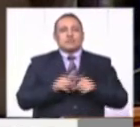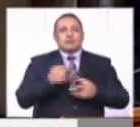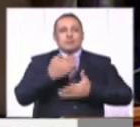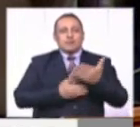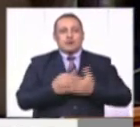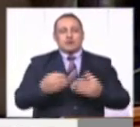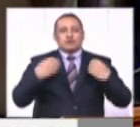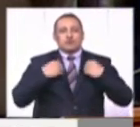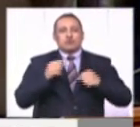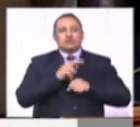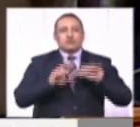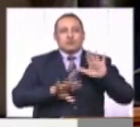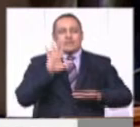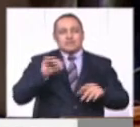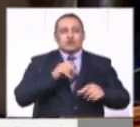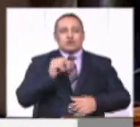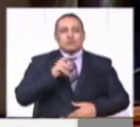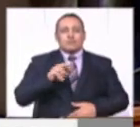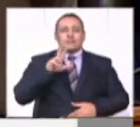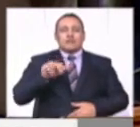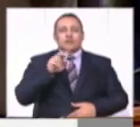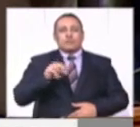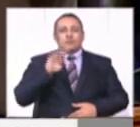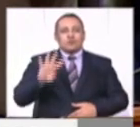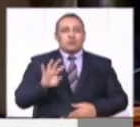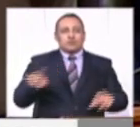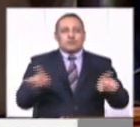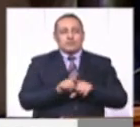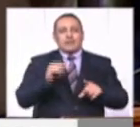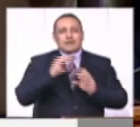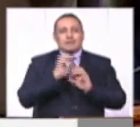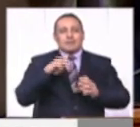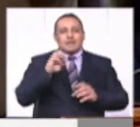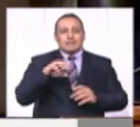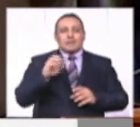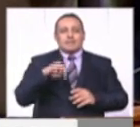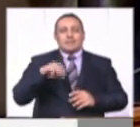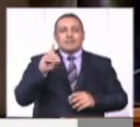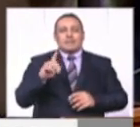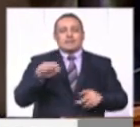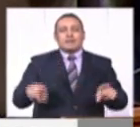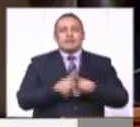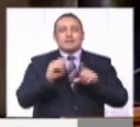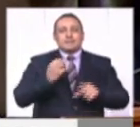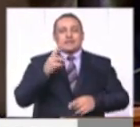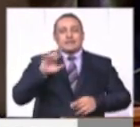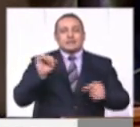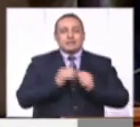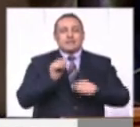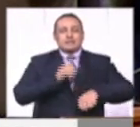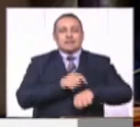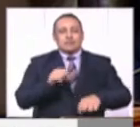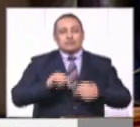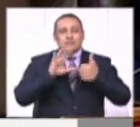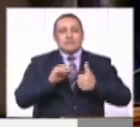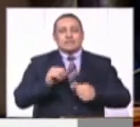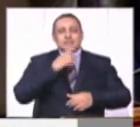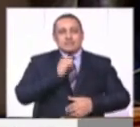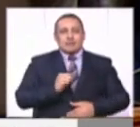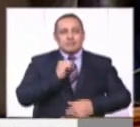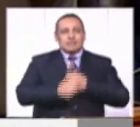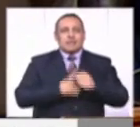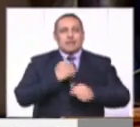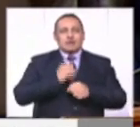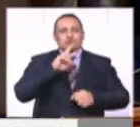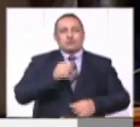oficio 215-22 g202 gu mlm d- CR de fecha 6 de diciembre del